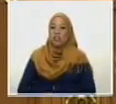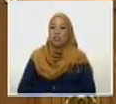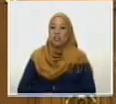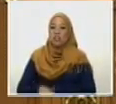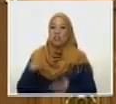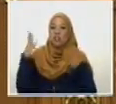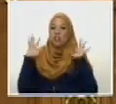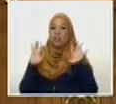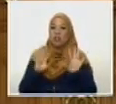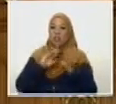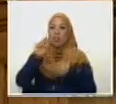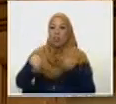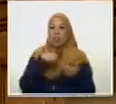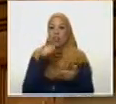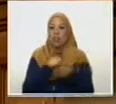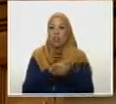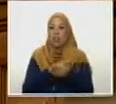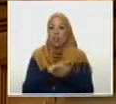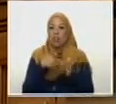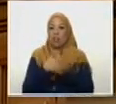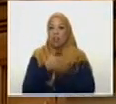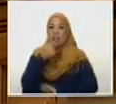Compatriotas,